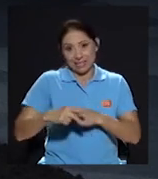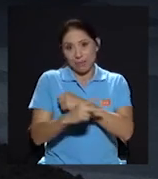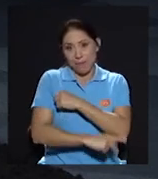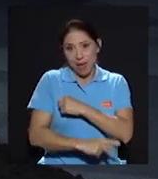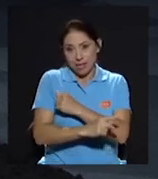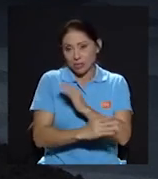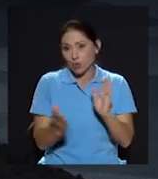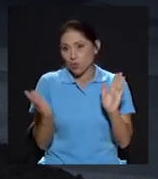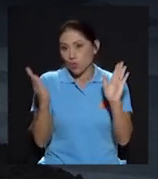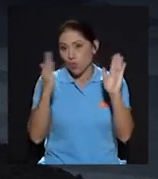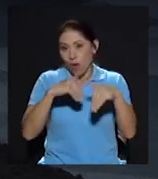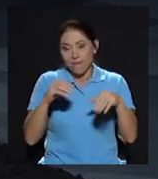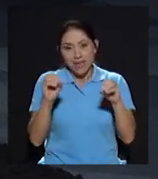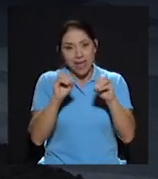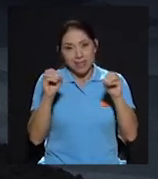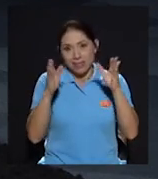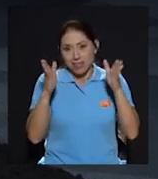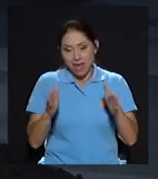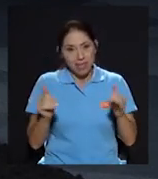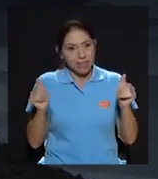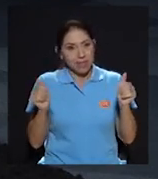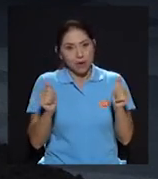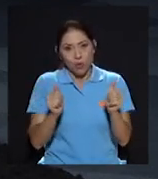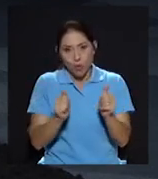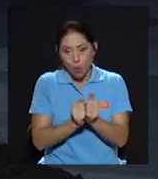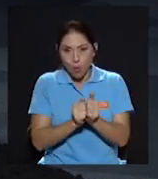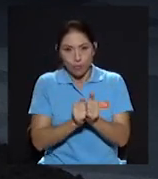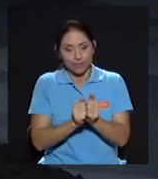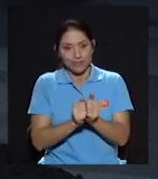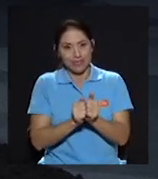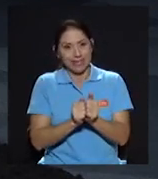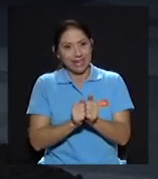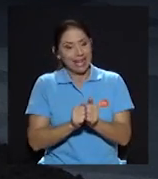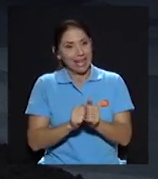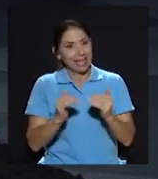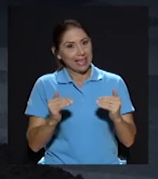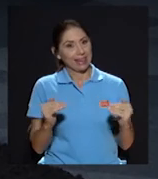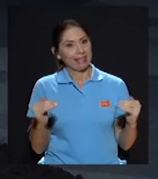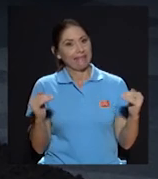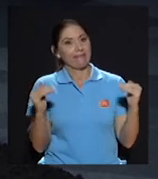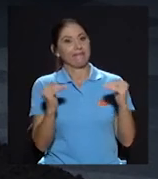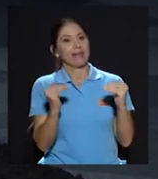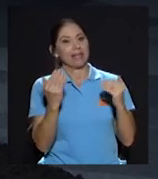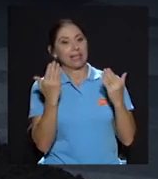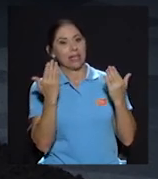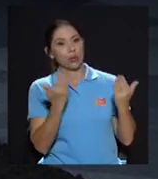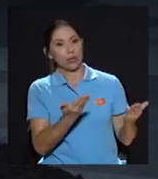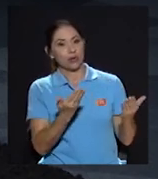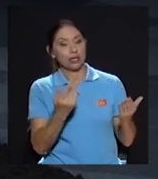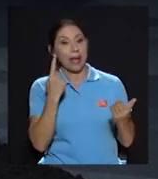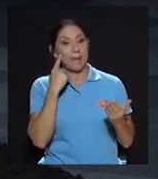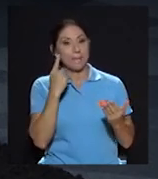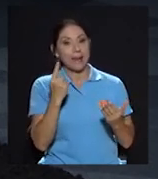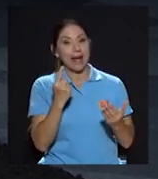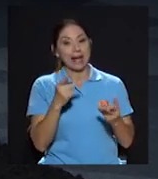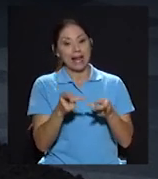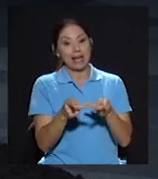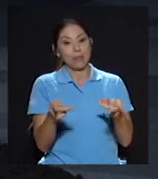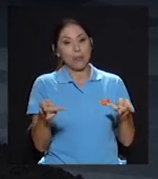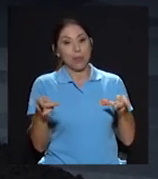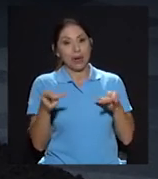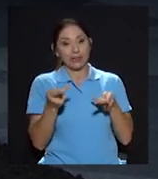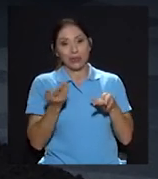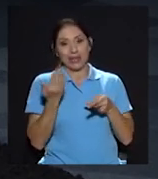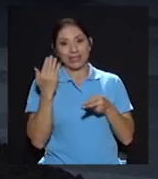nadie con la estatura de doña rocío para el puesto en que recientemente ha subido